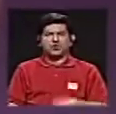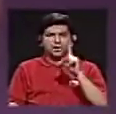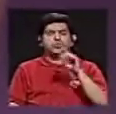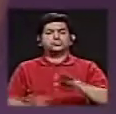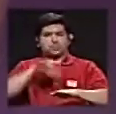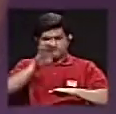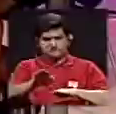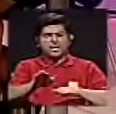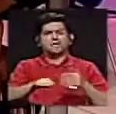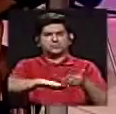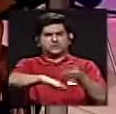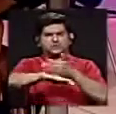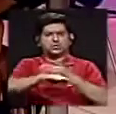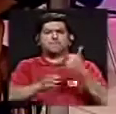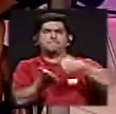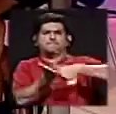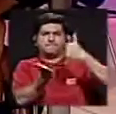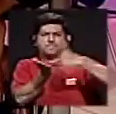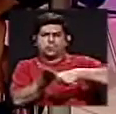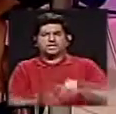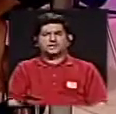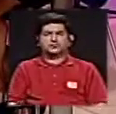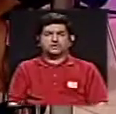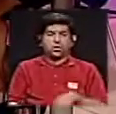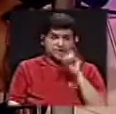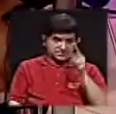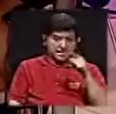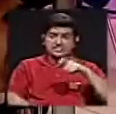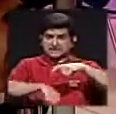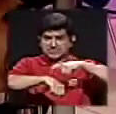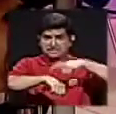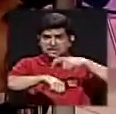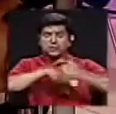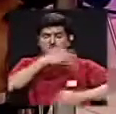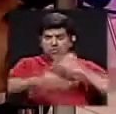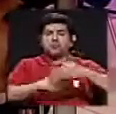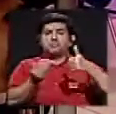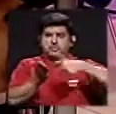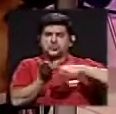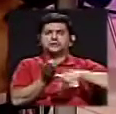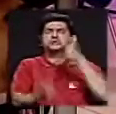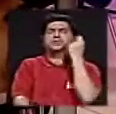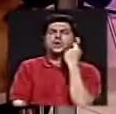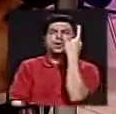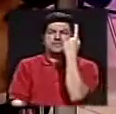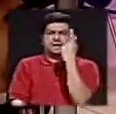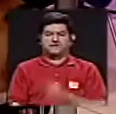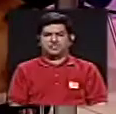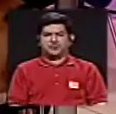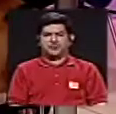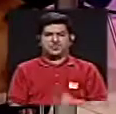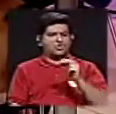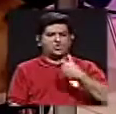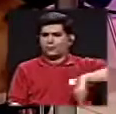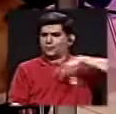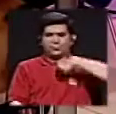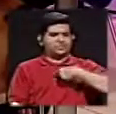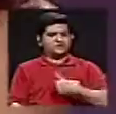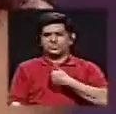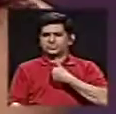adelante para las elecciones para estas elecciones para este proceso electoral para entender que no está entre nosotros